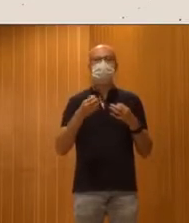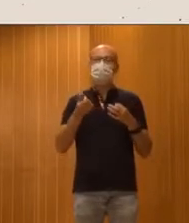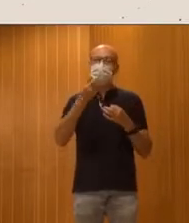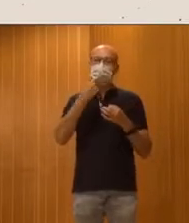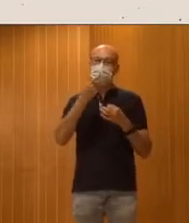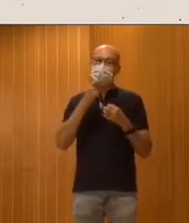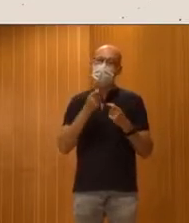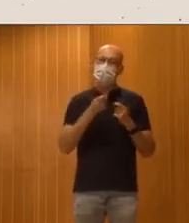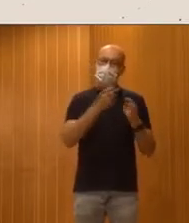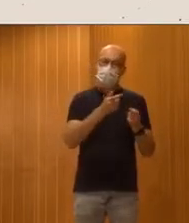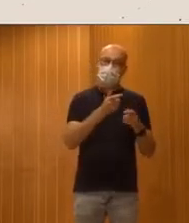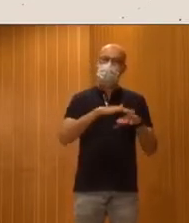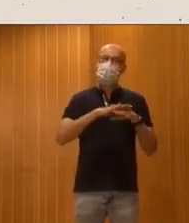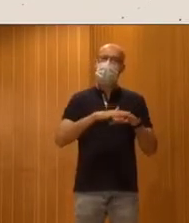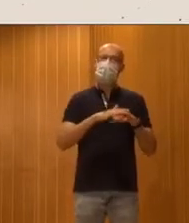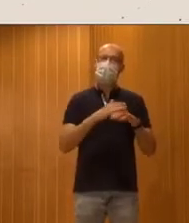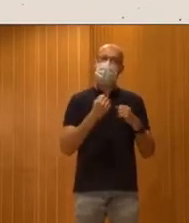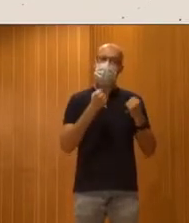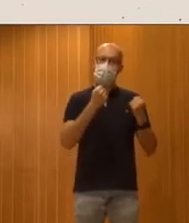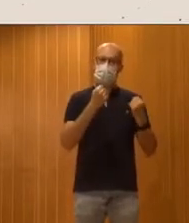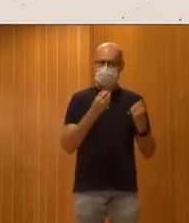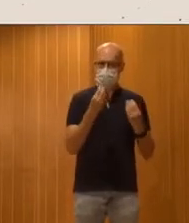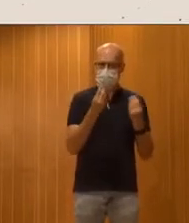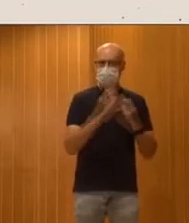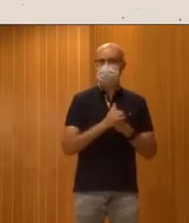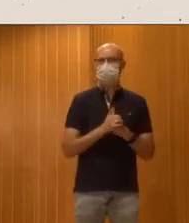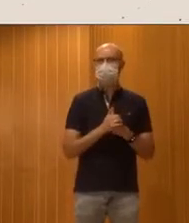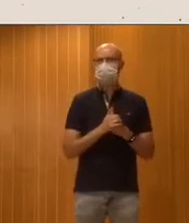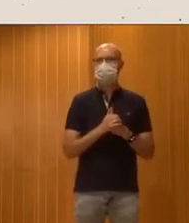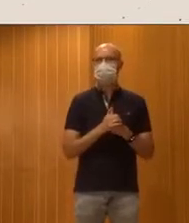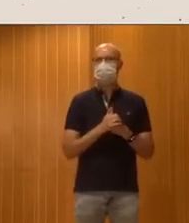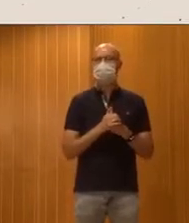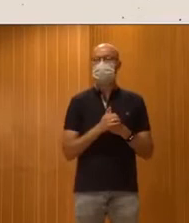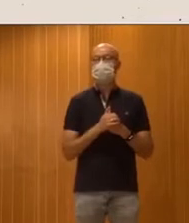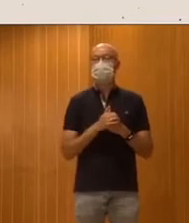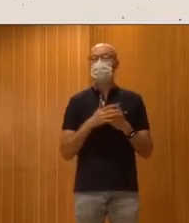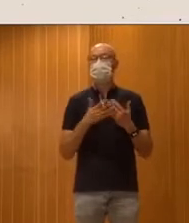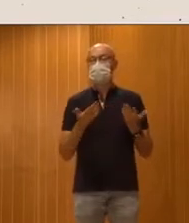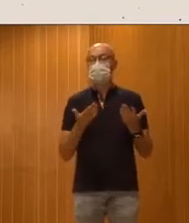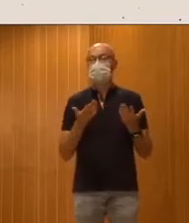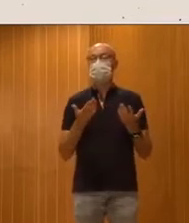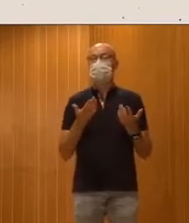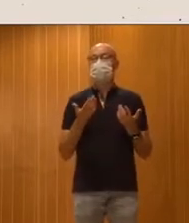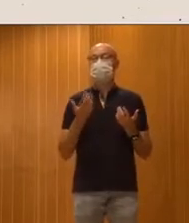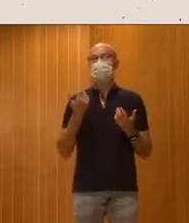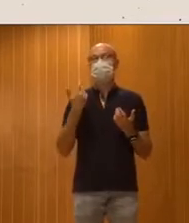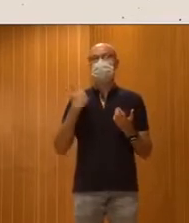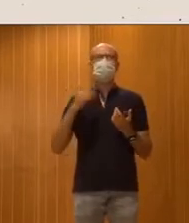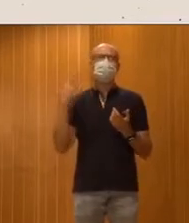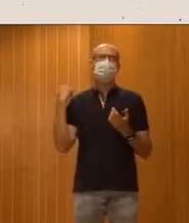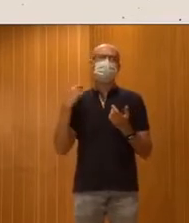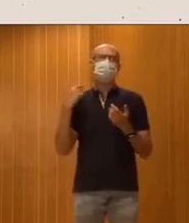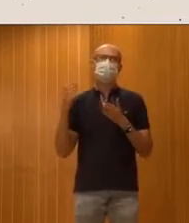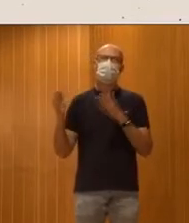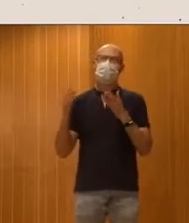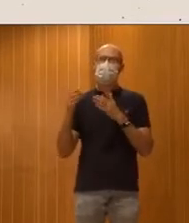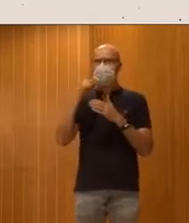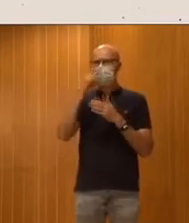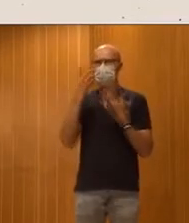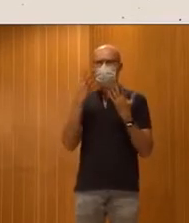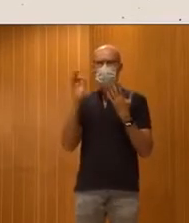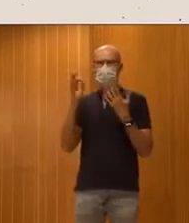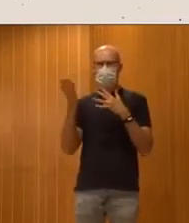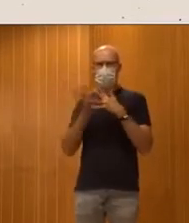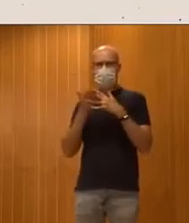psicofármacos para que haya menos caídas, para que estén más fuertes y demás. Y como también nosotros llevábamos ya desde mediados de los 90